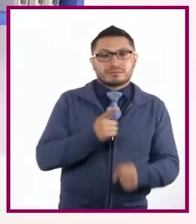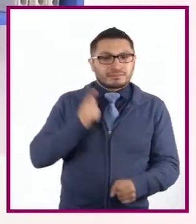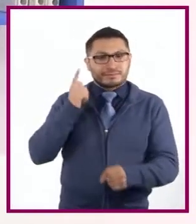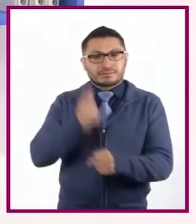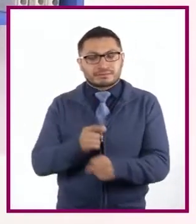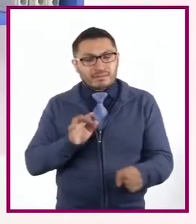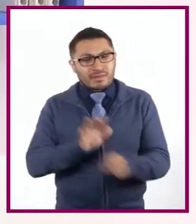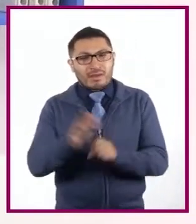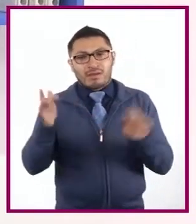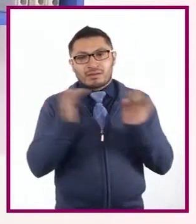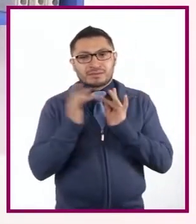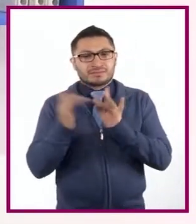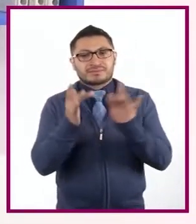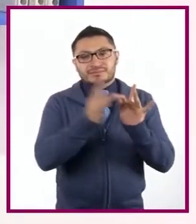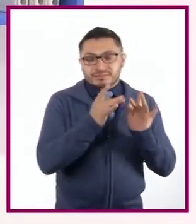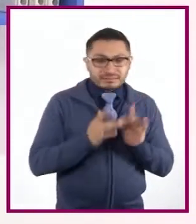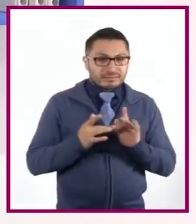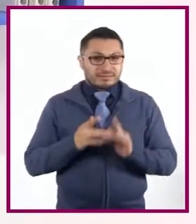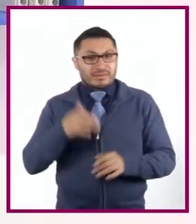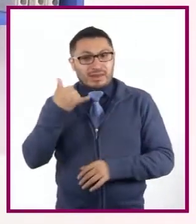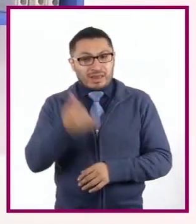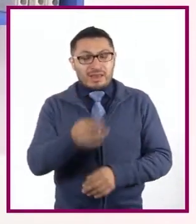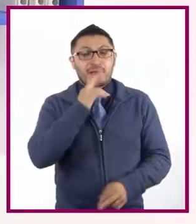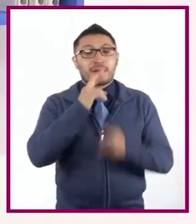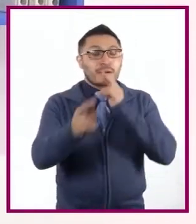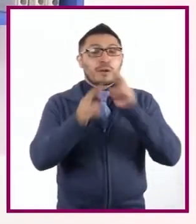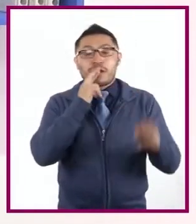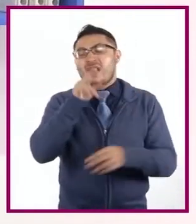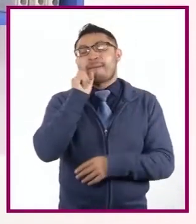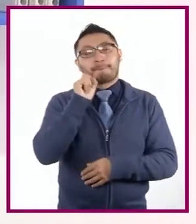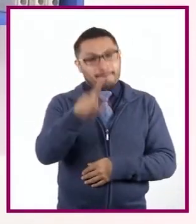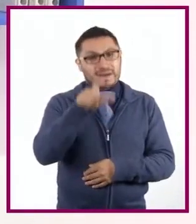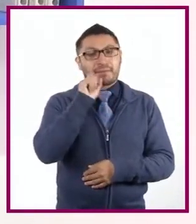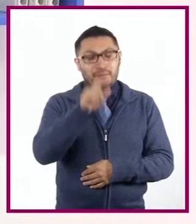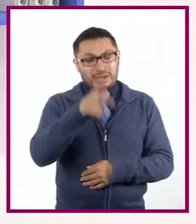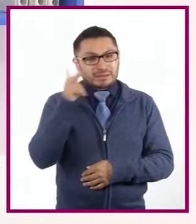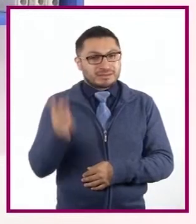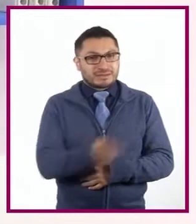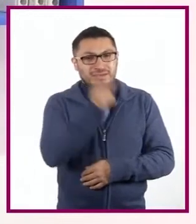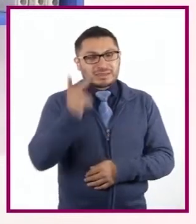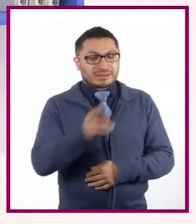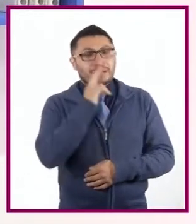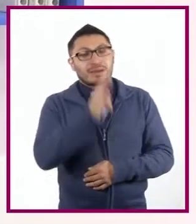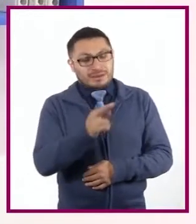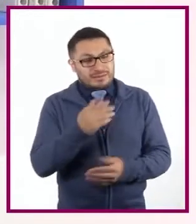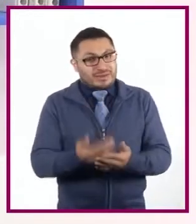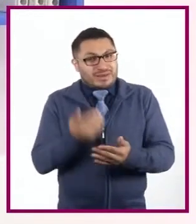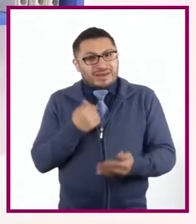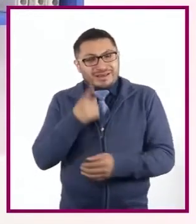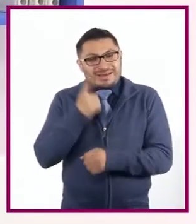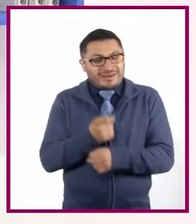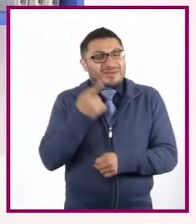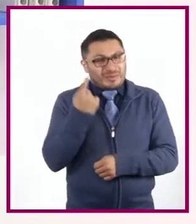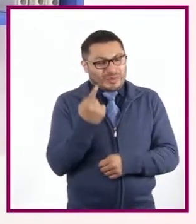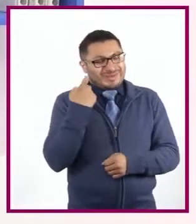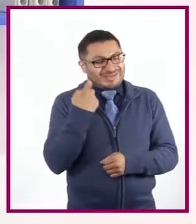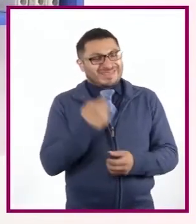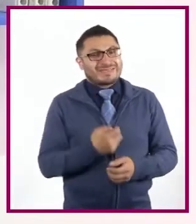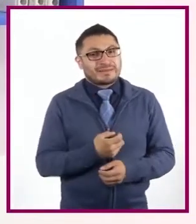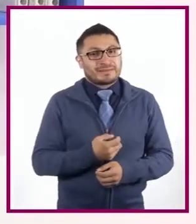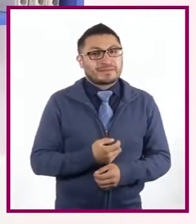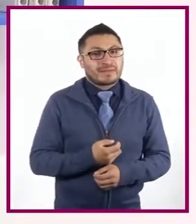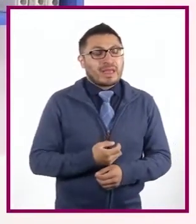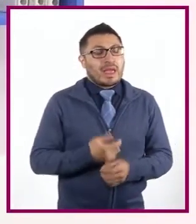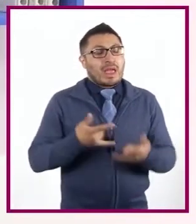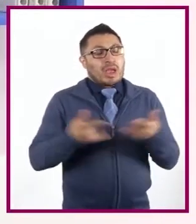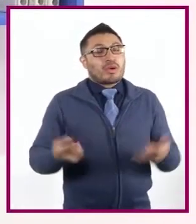las interacciones que se dan y contesten las mismas preguntas que en el primer cuento. Seguramente